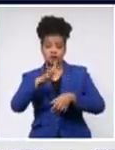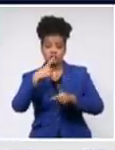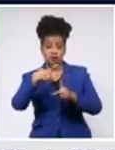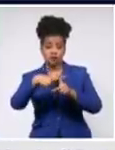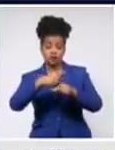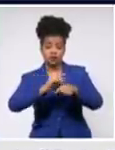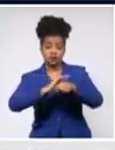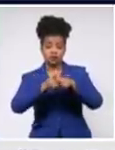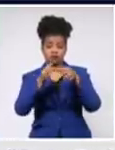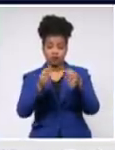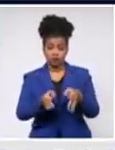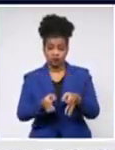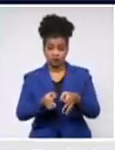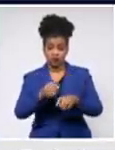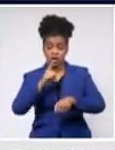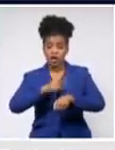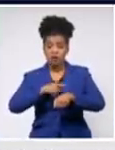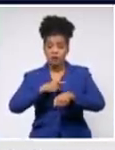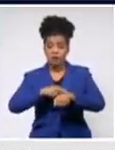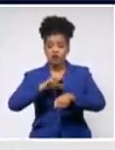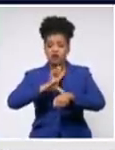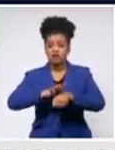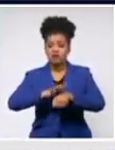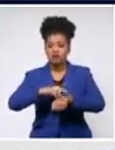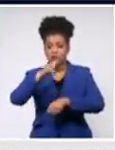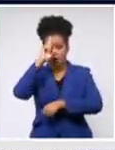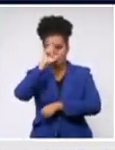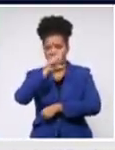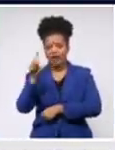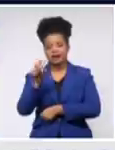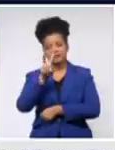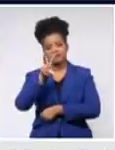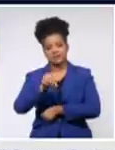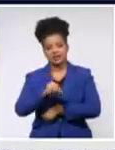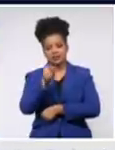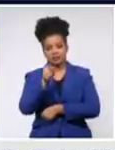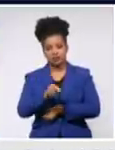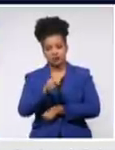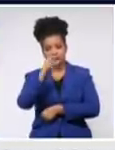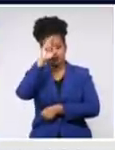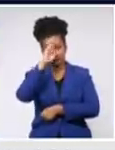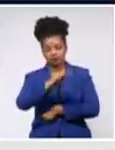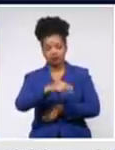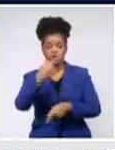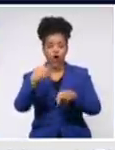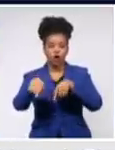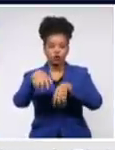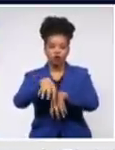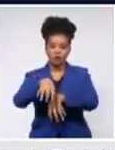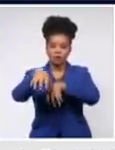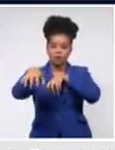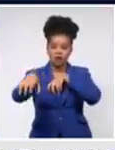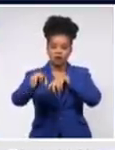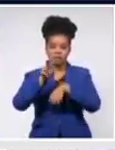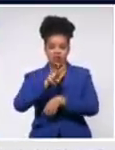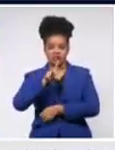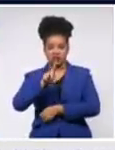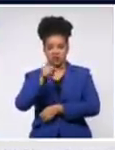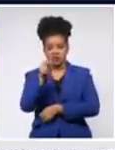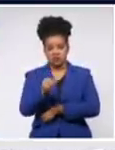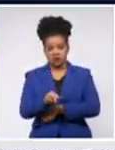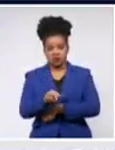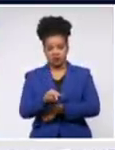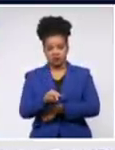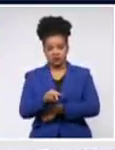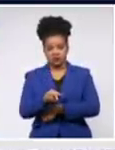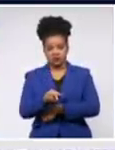el momento del diagnóstico en hospitales 20 casos, en centros de aislamiento para contactos 21, en centros